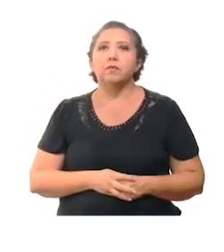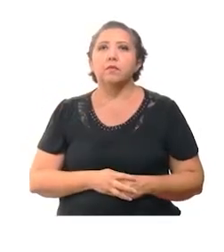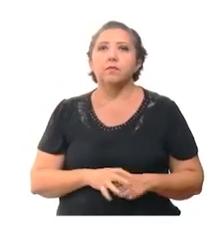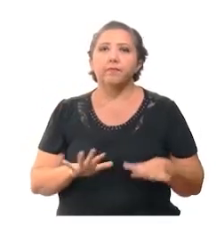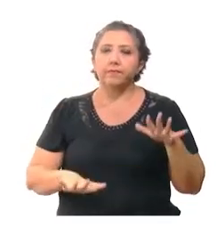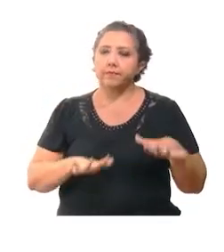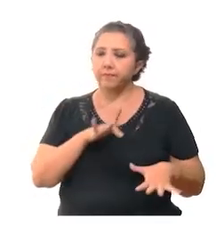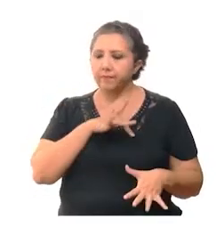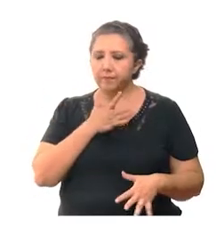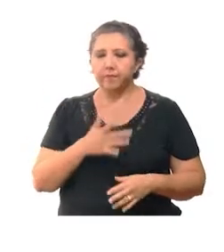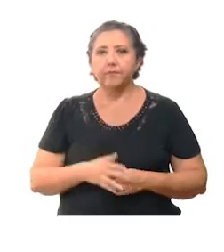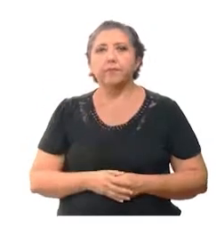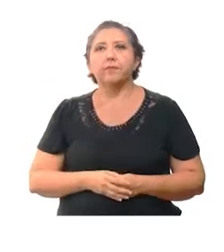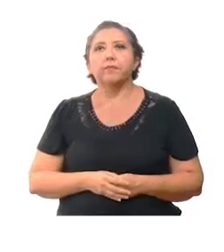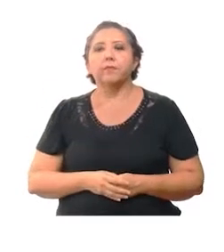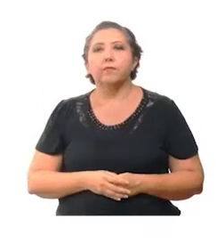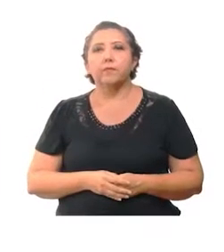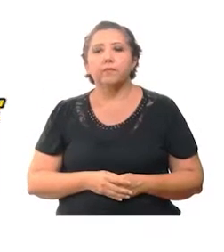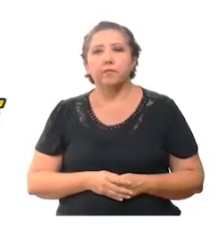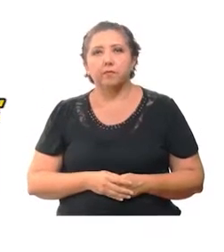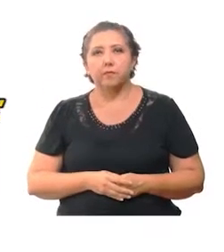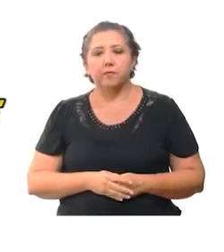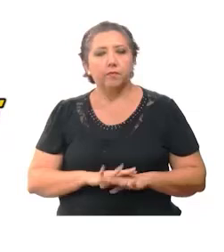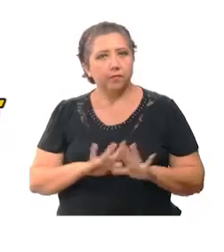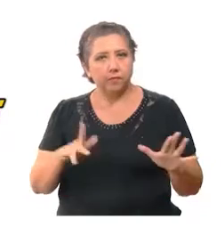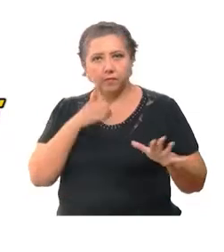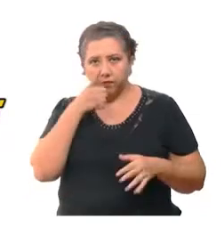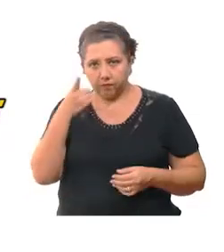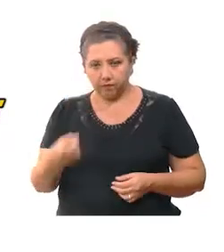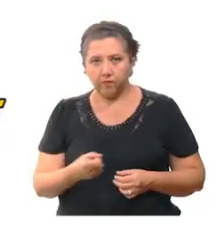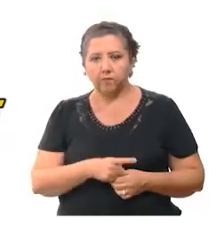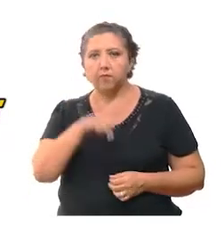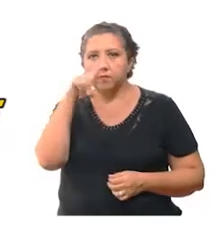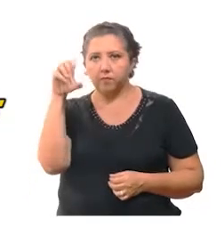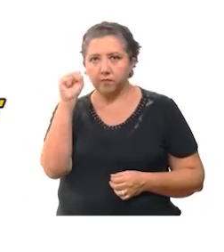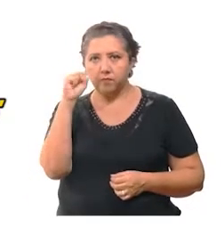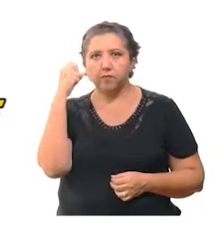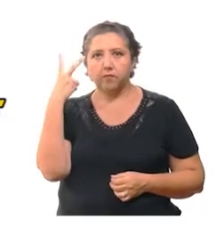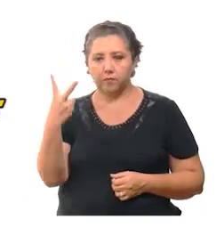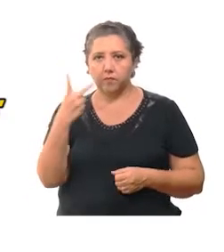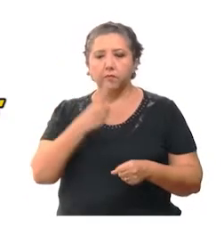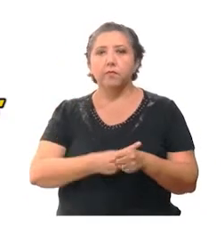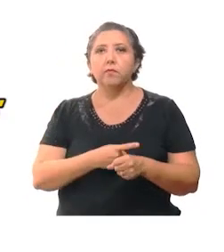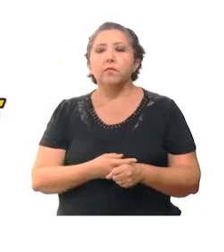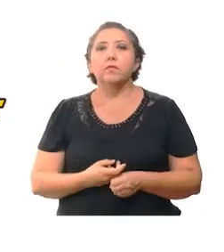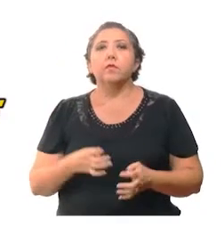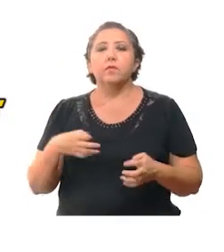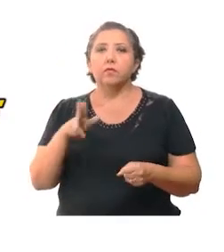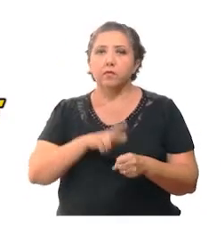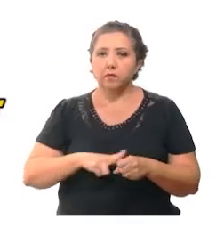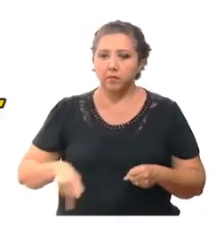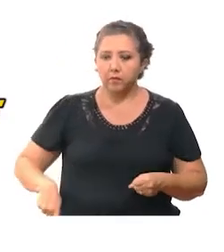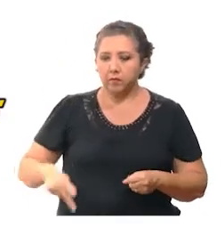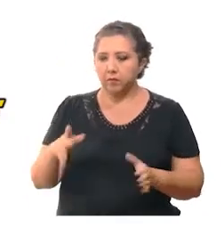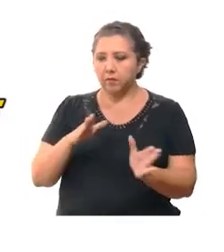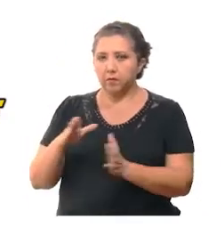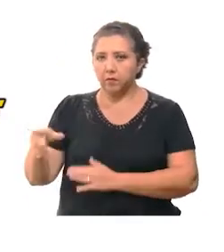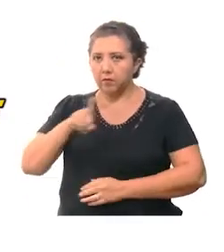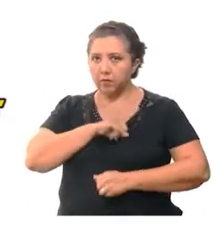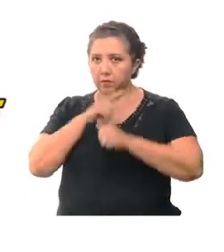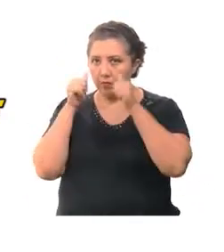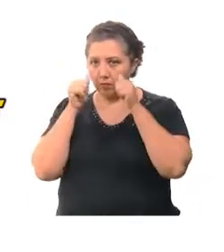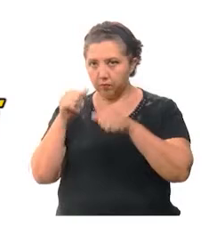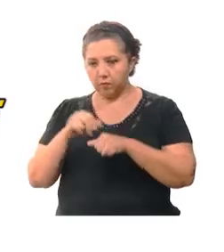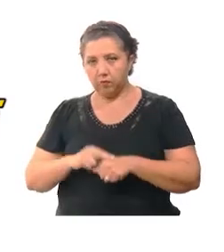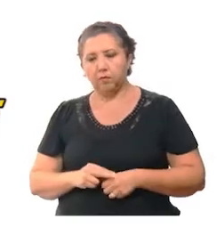Yucatán. Presentan síntomas leves. Como ya se mencionó, 162 de los casos positivos están en hospitales públicos